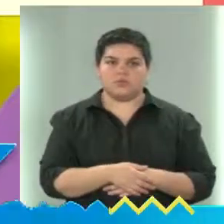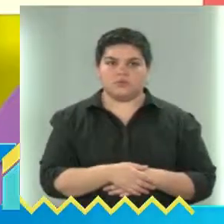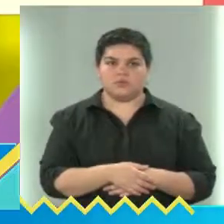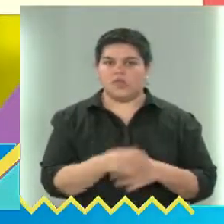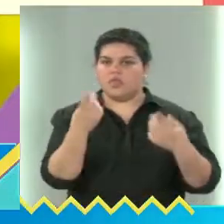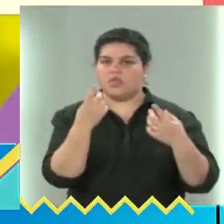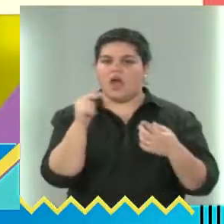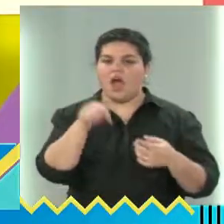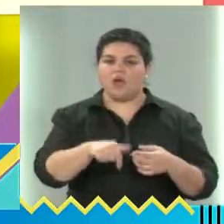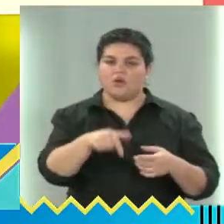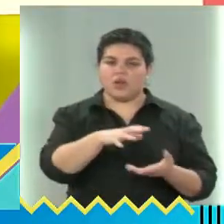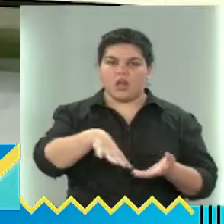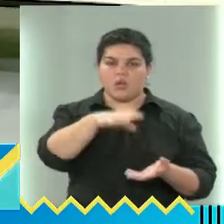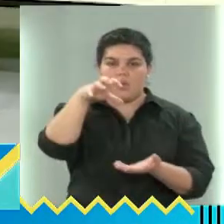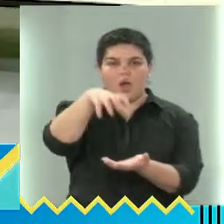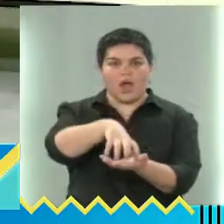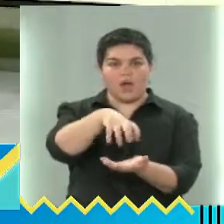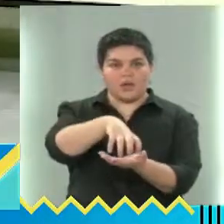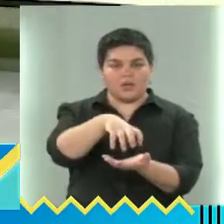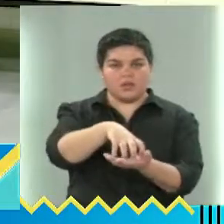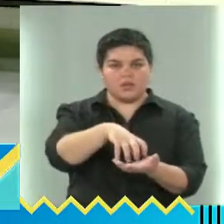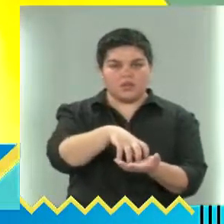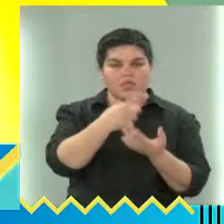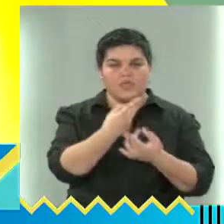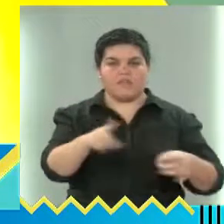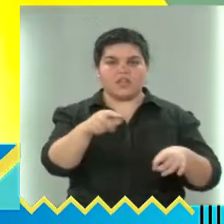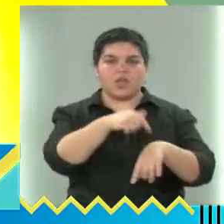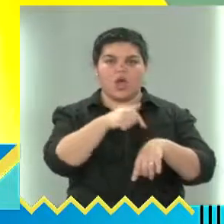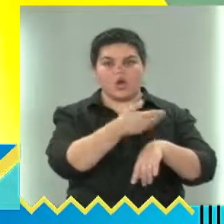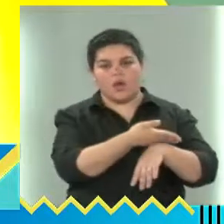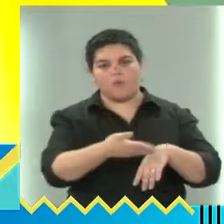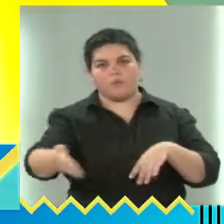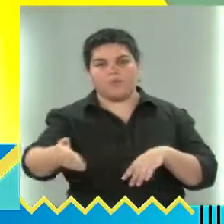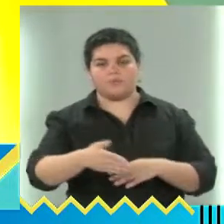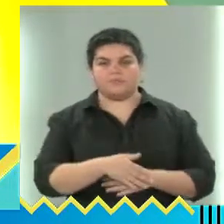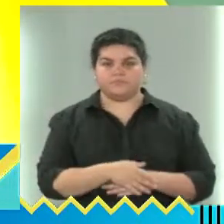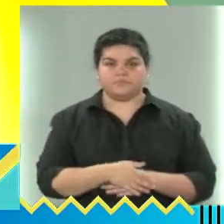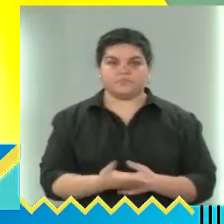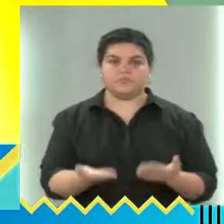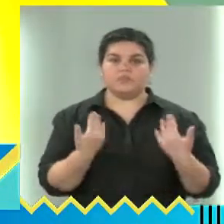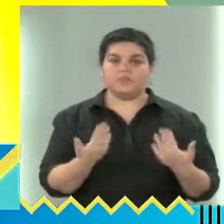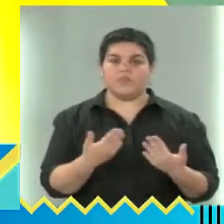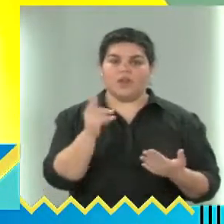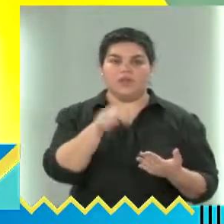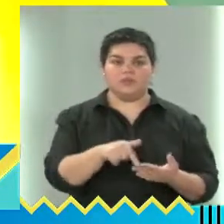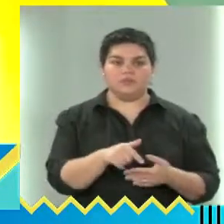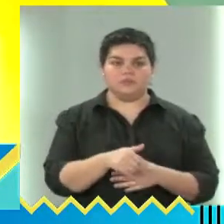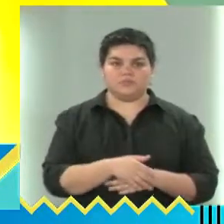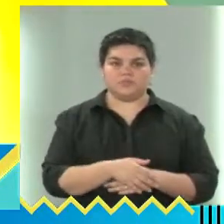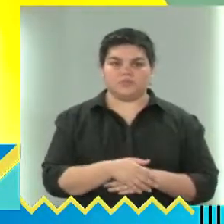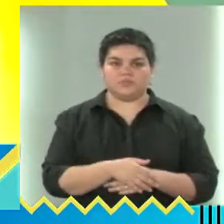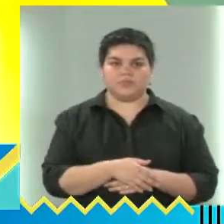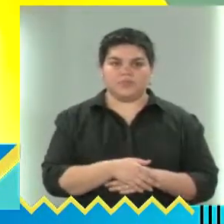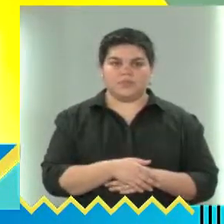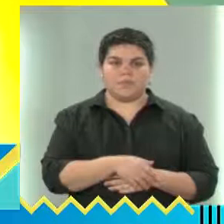en los servicios de hemoterapia. Con esto el centro regional centraliza todos los procesos y tratamos de sacar a los